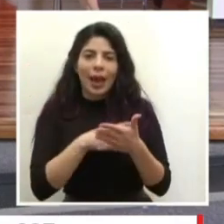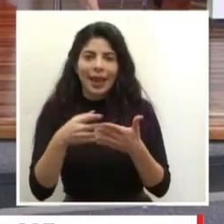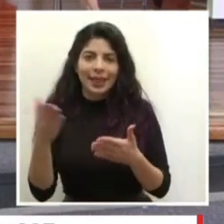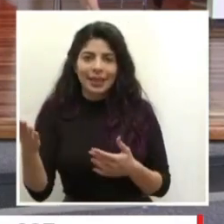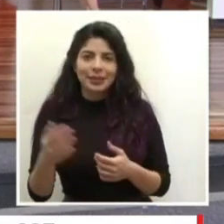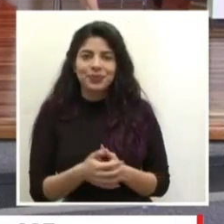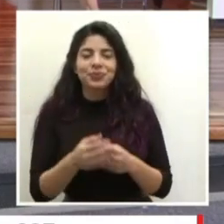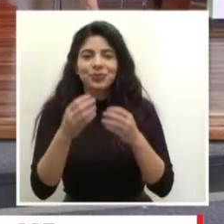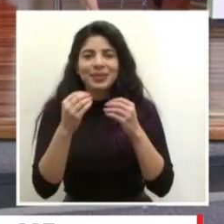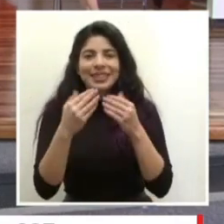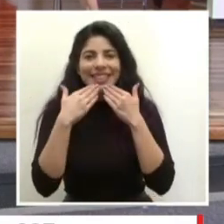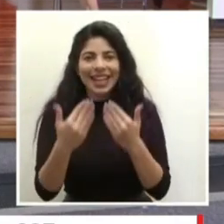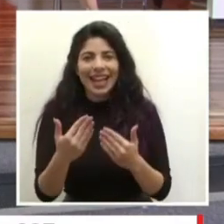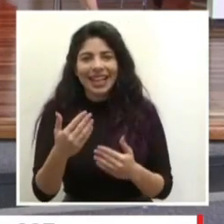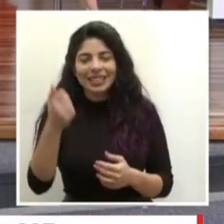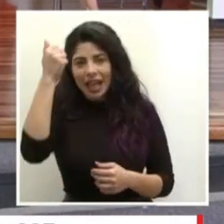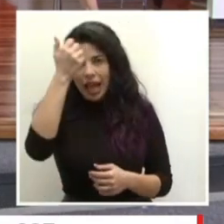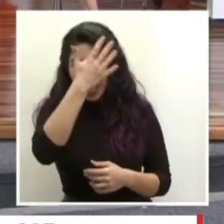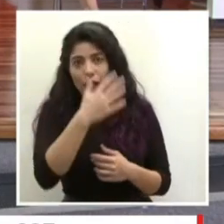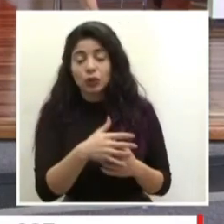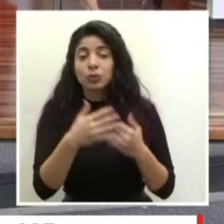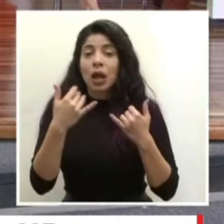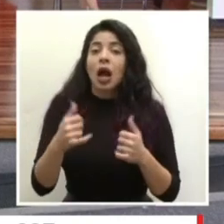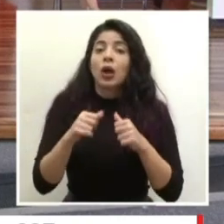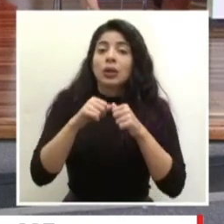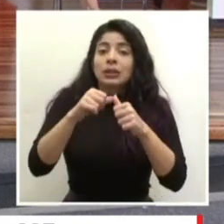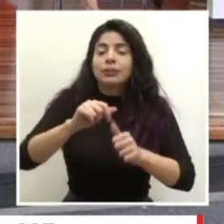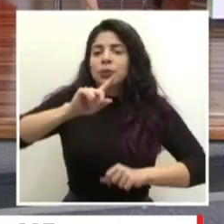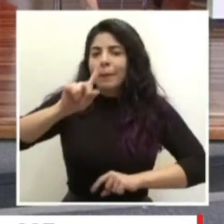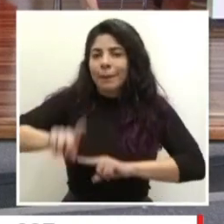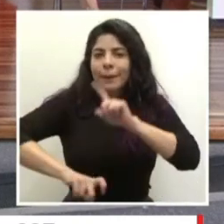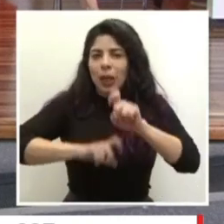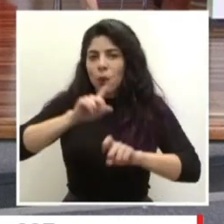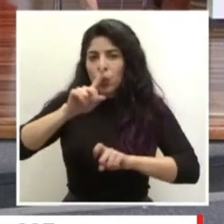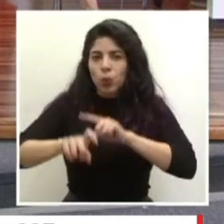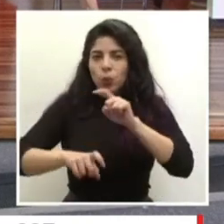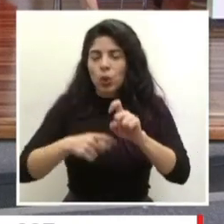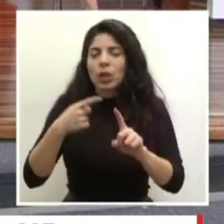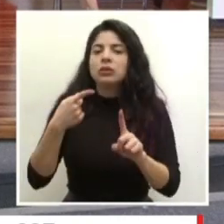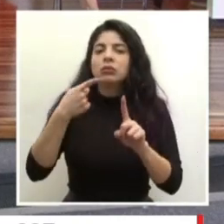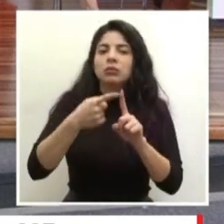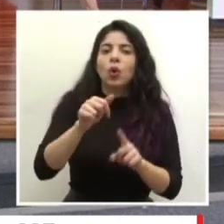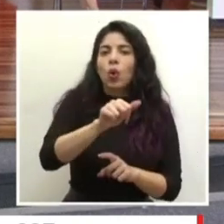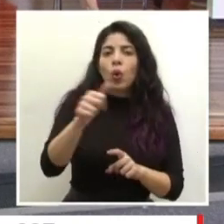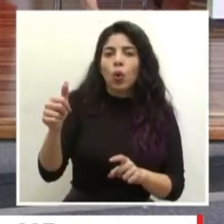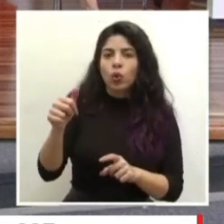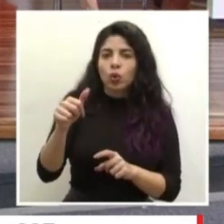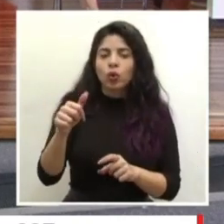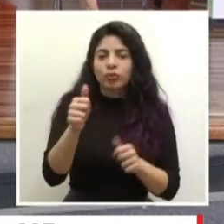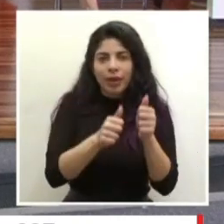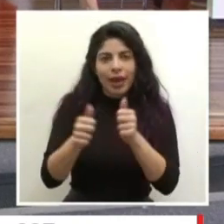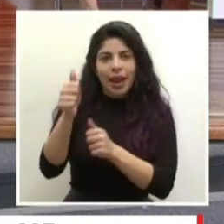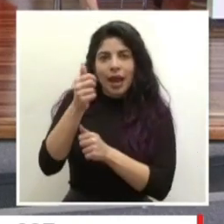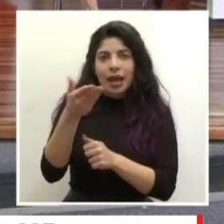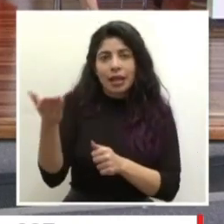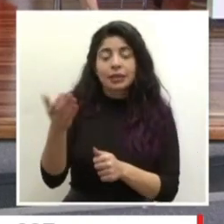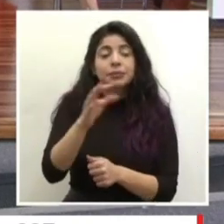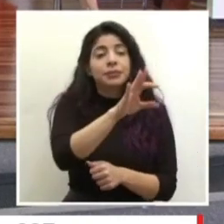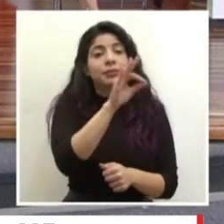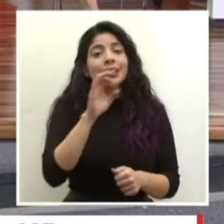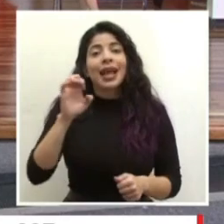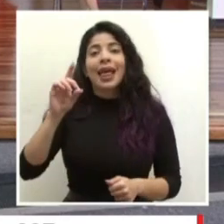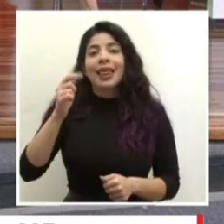agenda. Muchísimas gracias, don Carlos. Continuamos con el periodo de consultas a el resto de jerarcas. Invitamos a